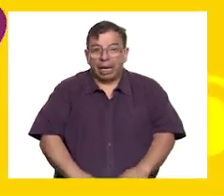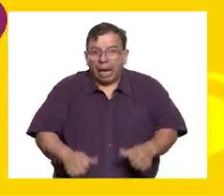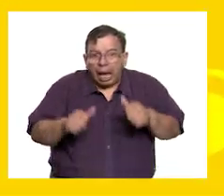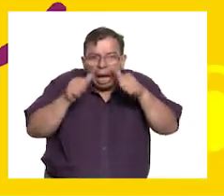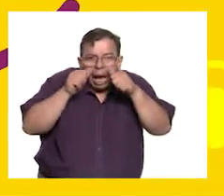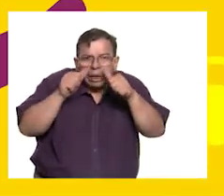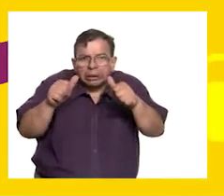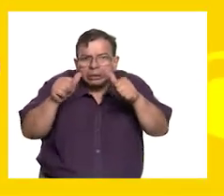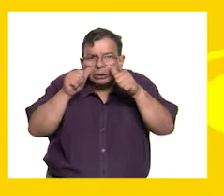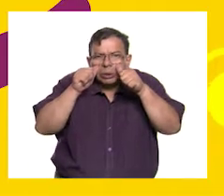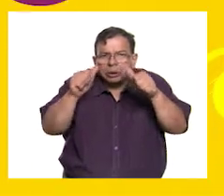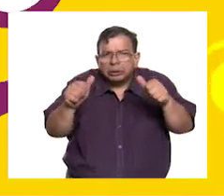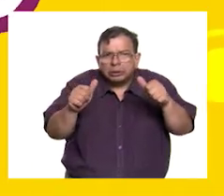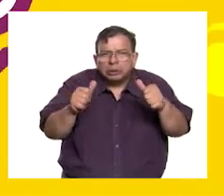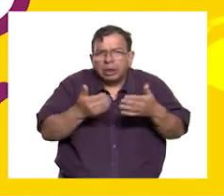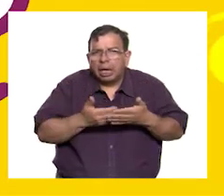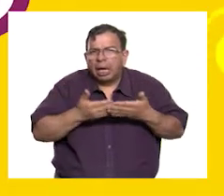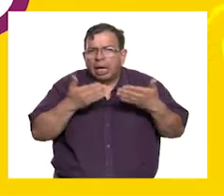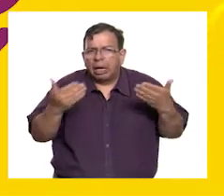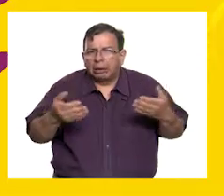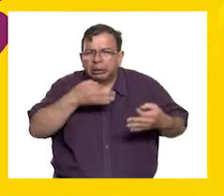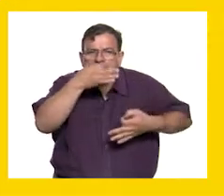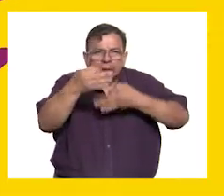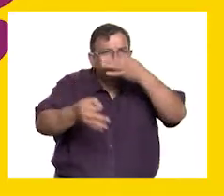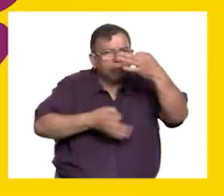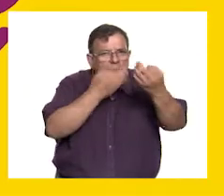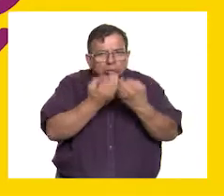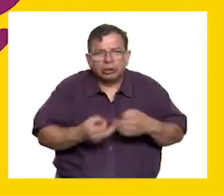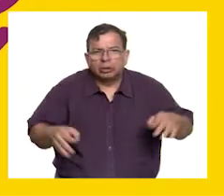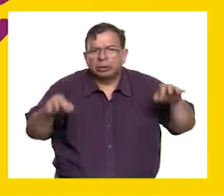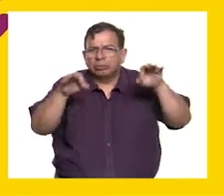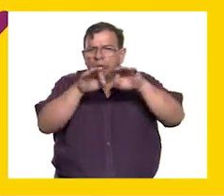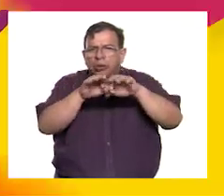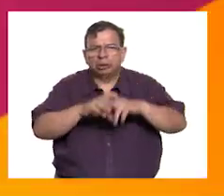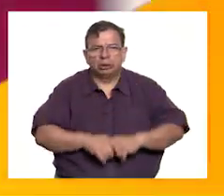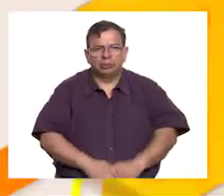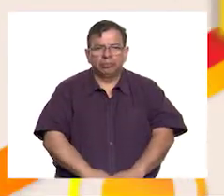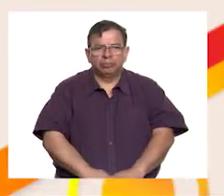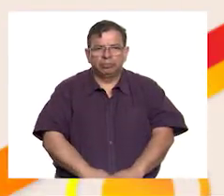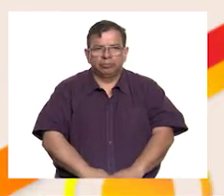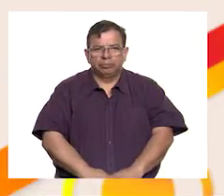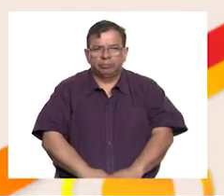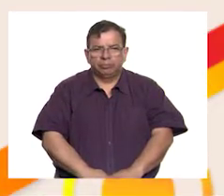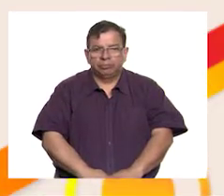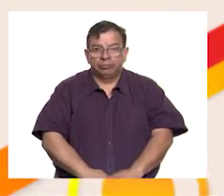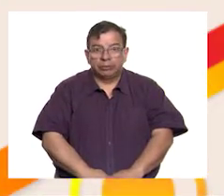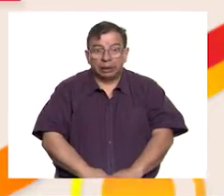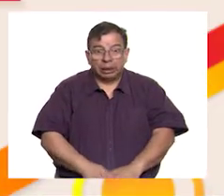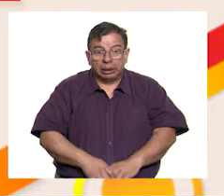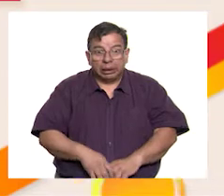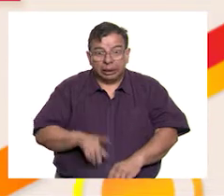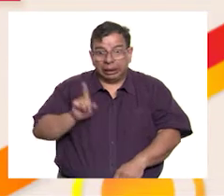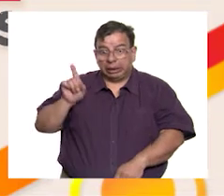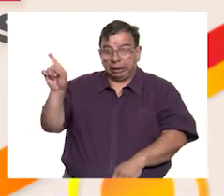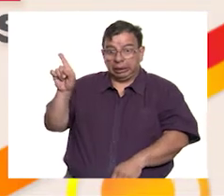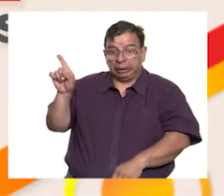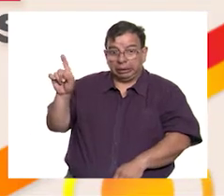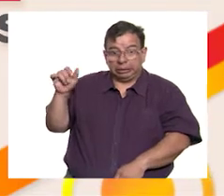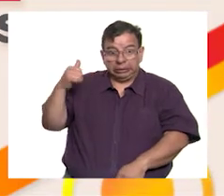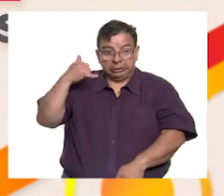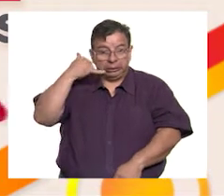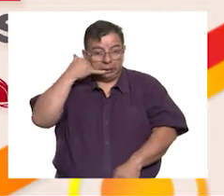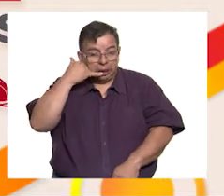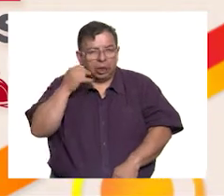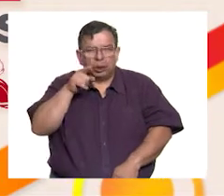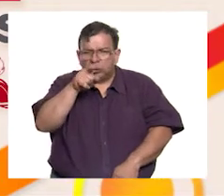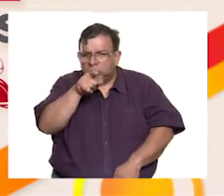¡Atención! ¡Atención! A continuación, información importante. A este número puedes llamar cuando tú o